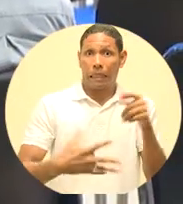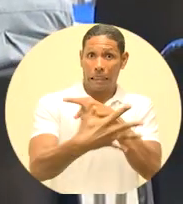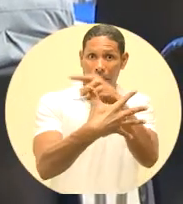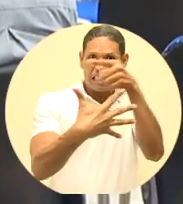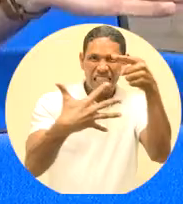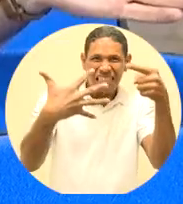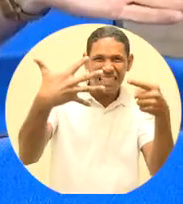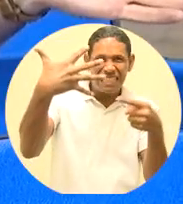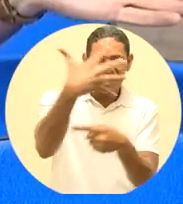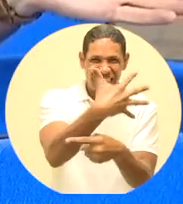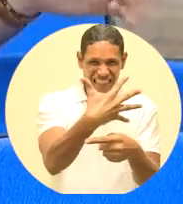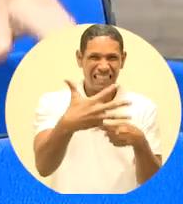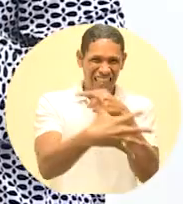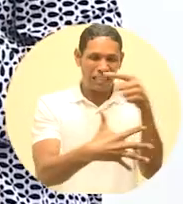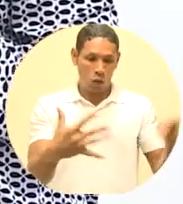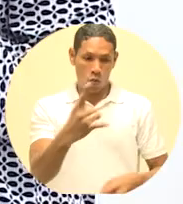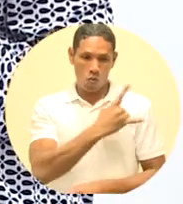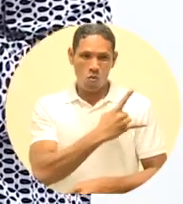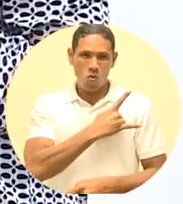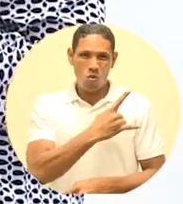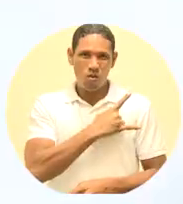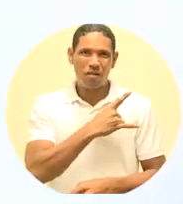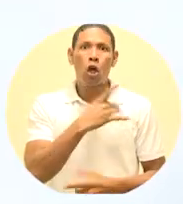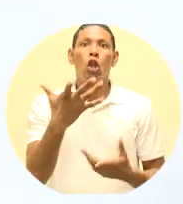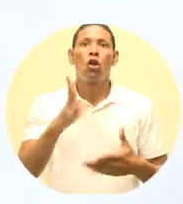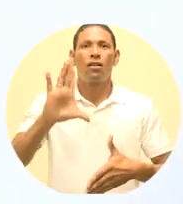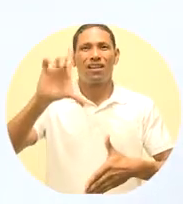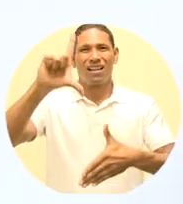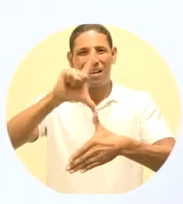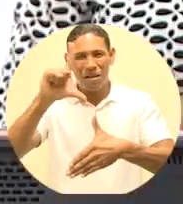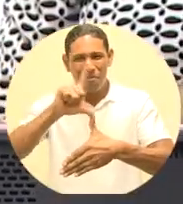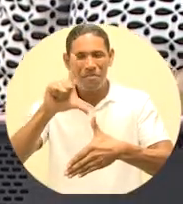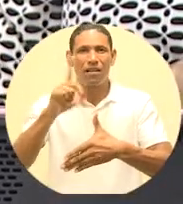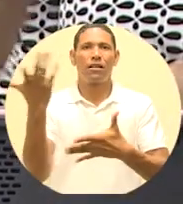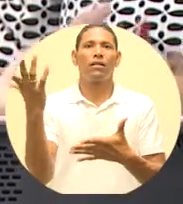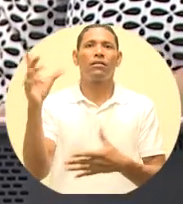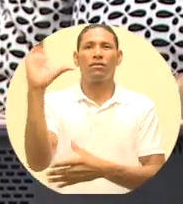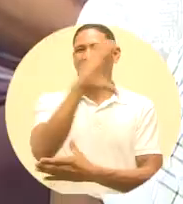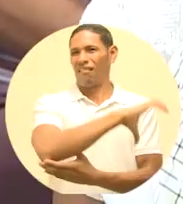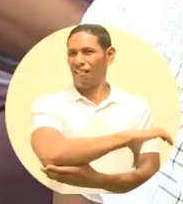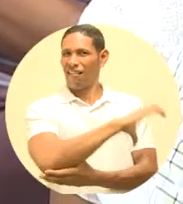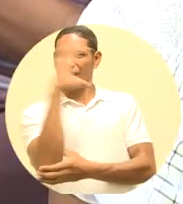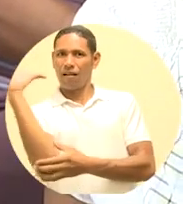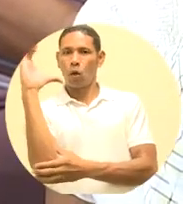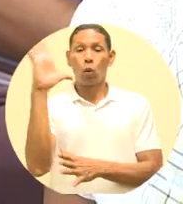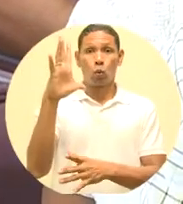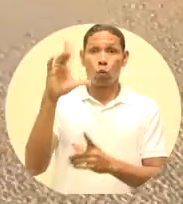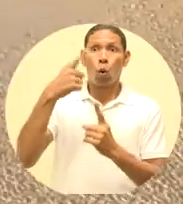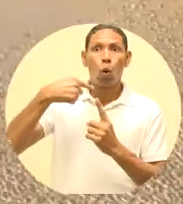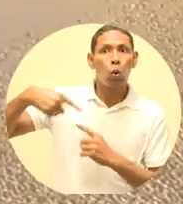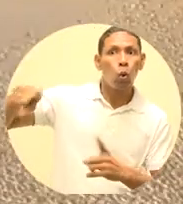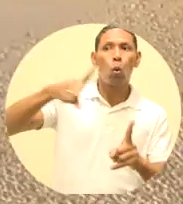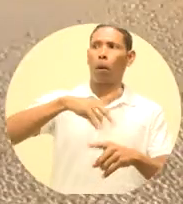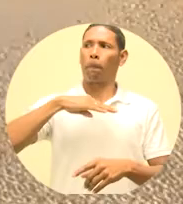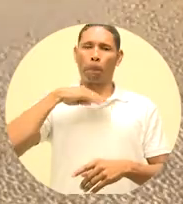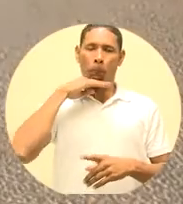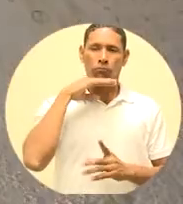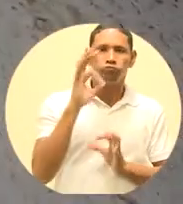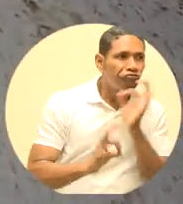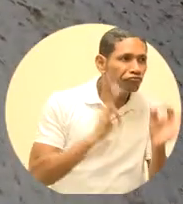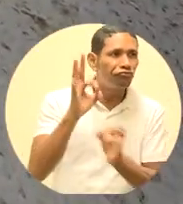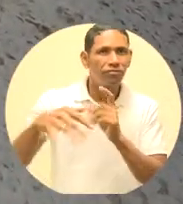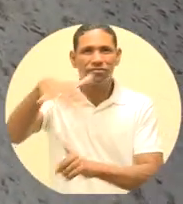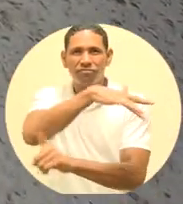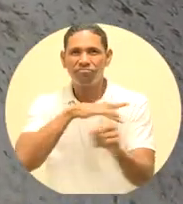en 5 instituciones de educación superior de América Latina y el Caribe sobre los temas de manejo ambiental y turismo sostenible,